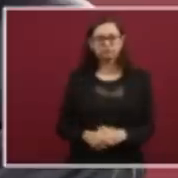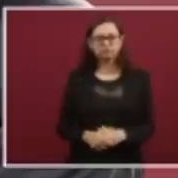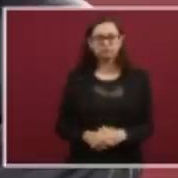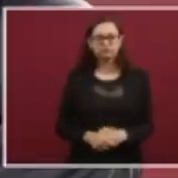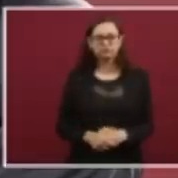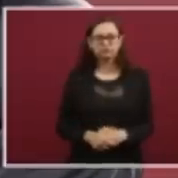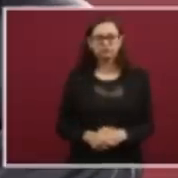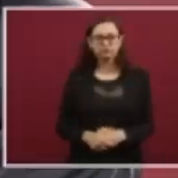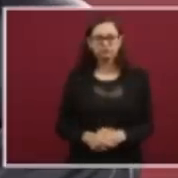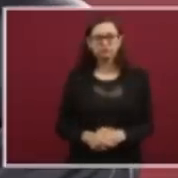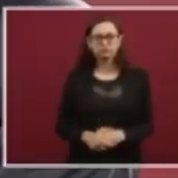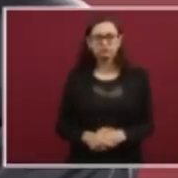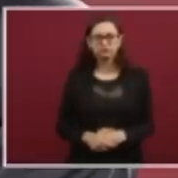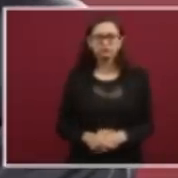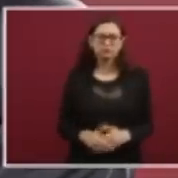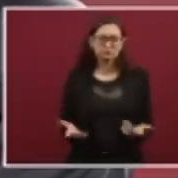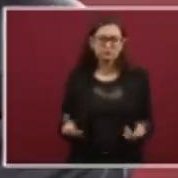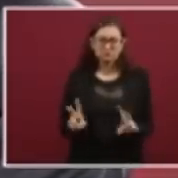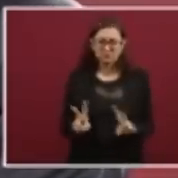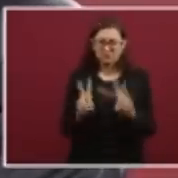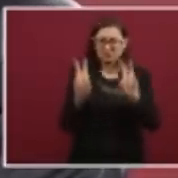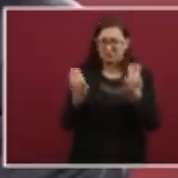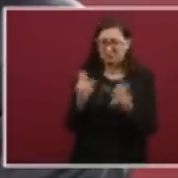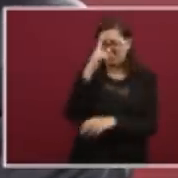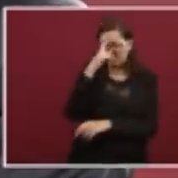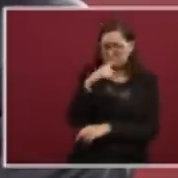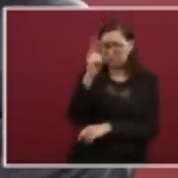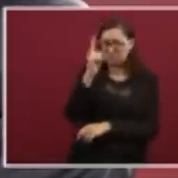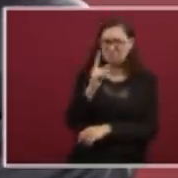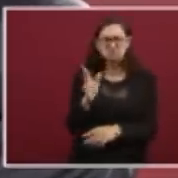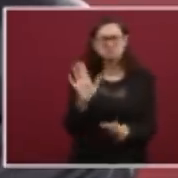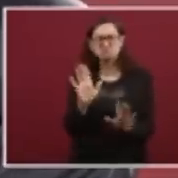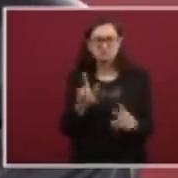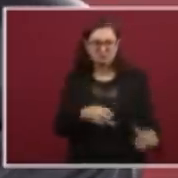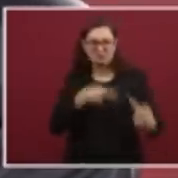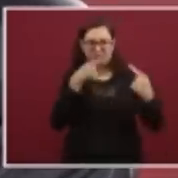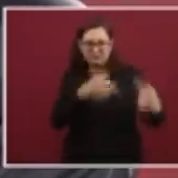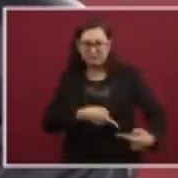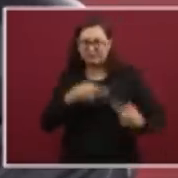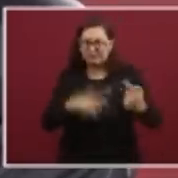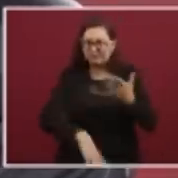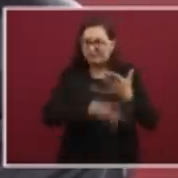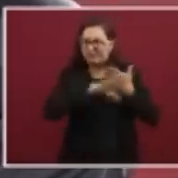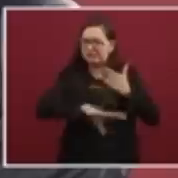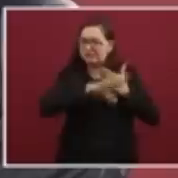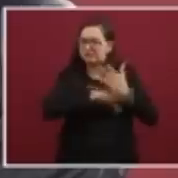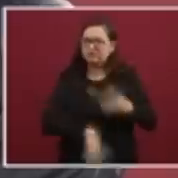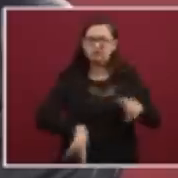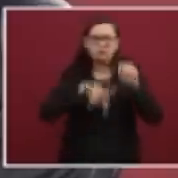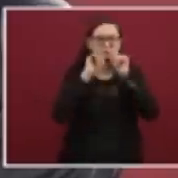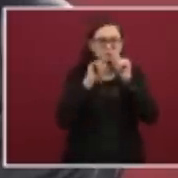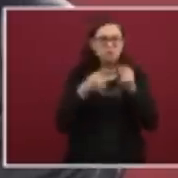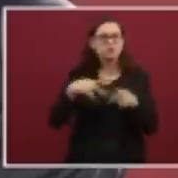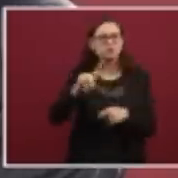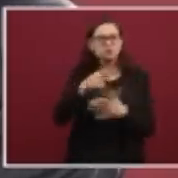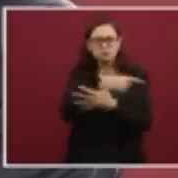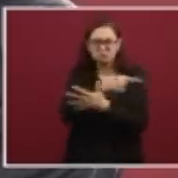No es un asunto fácil por las resistencias, pero también hay muchos elementos